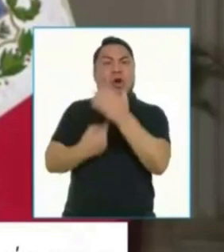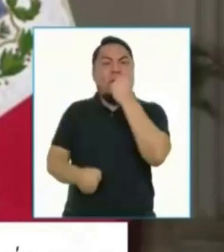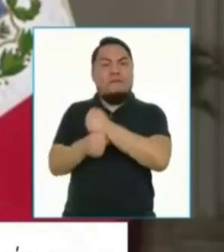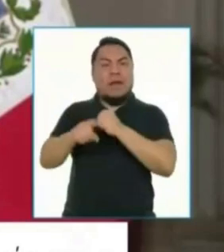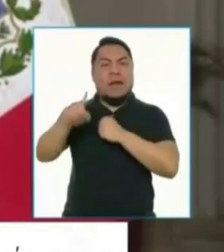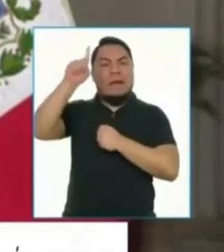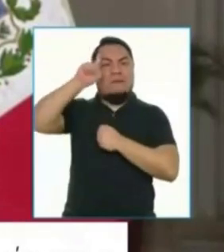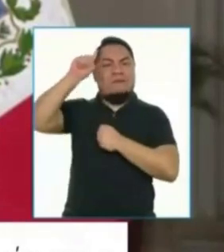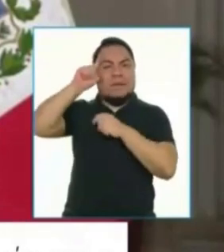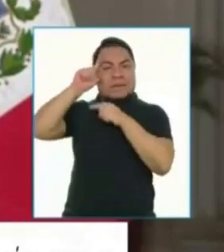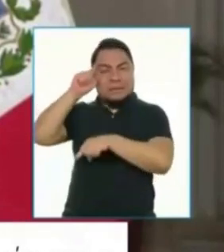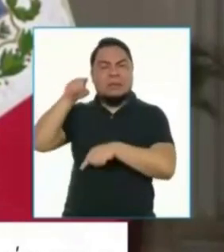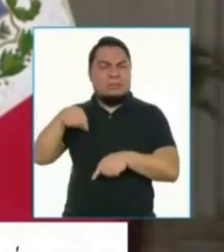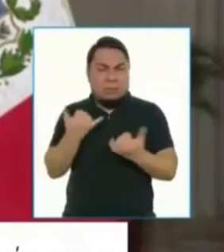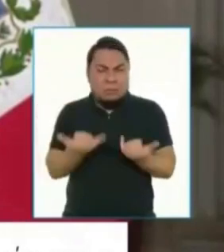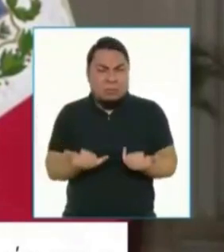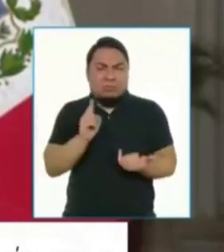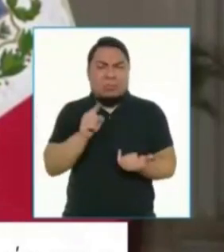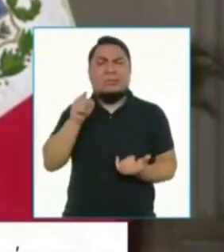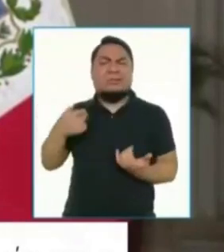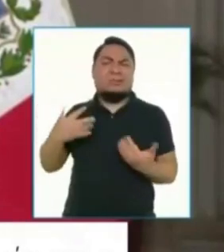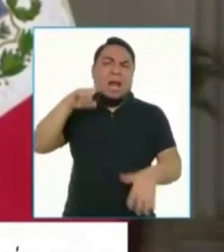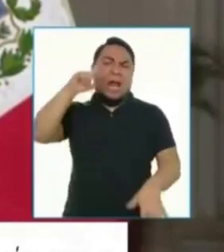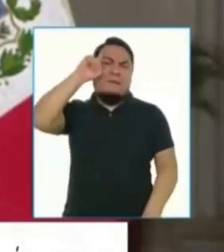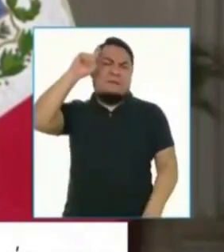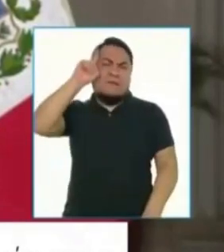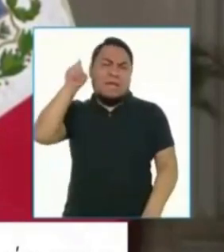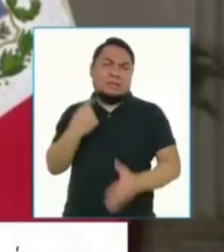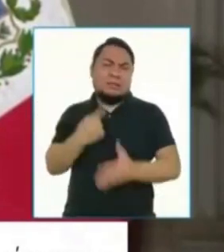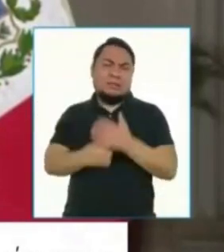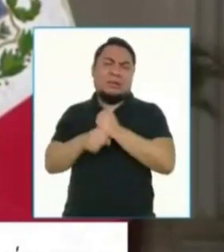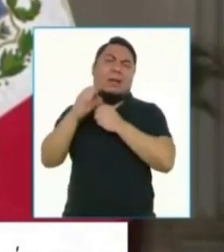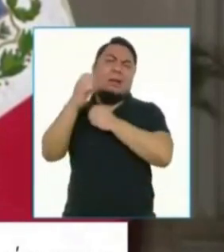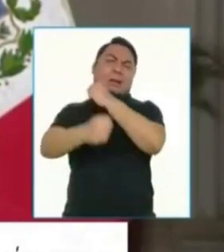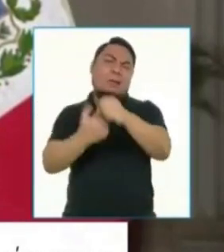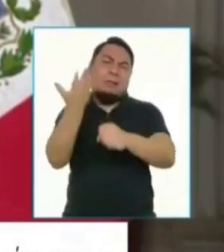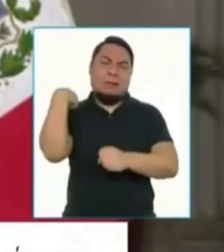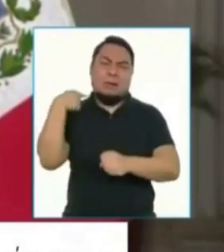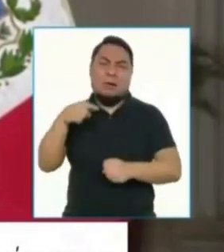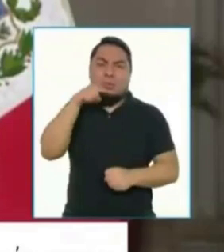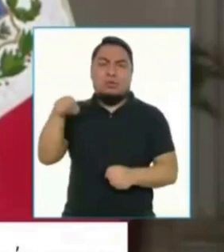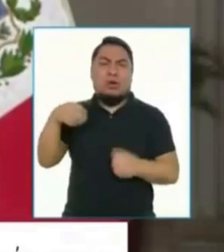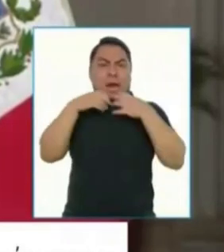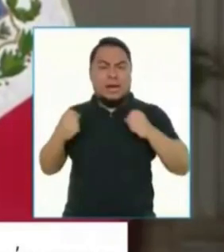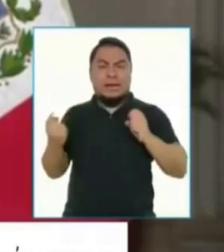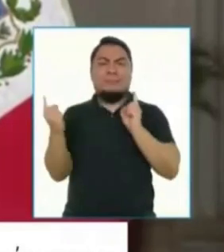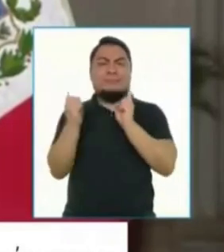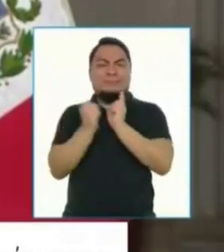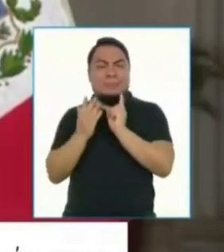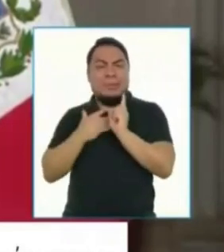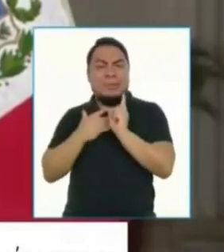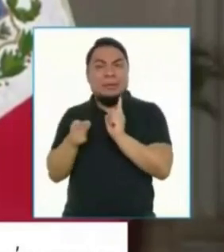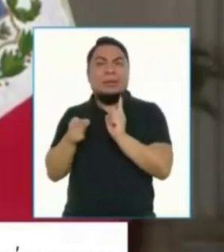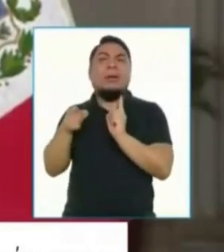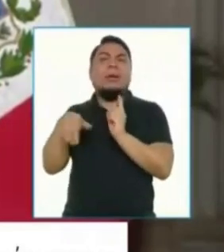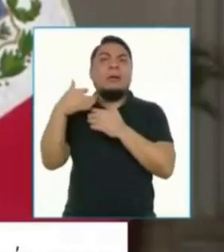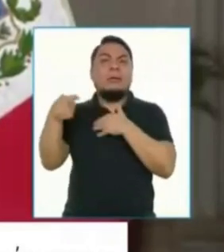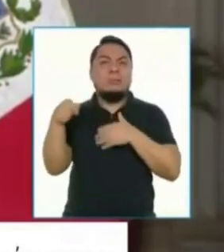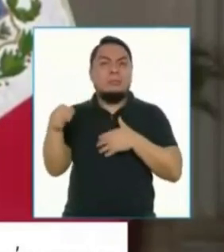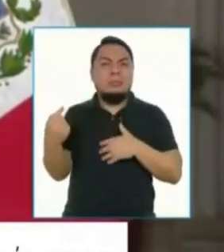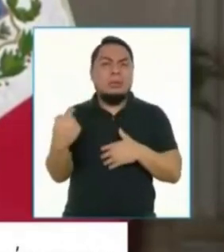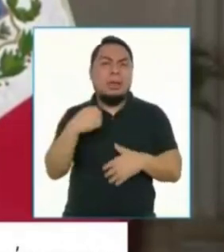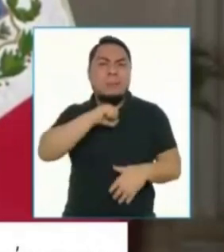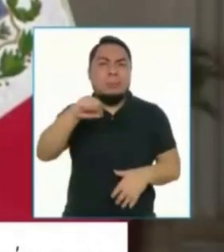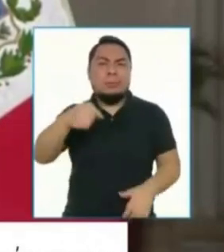dos. Algunos que todavía intentan defender a Merino, y luego obviamente la cúpula que no. Yo me imagino